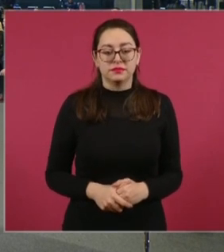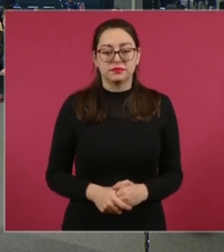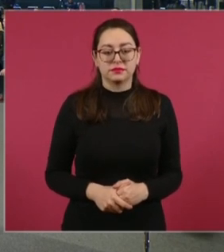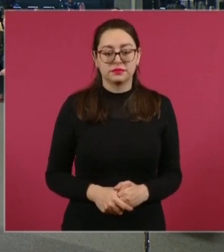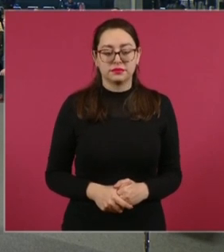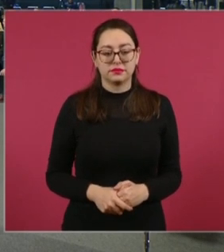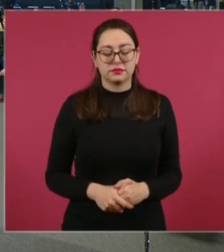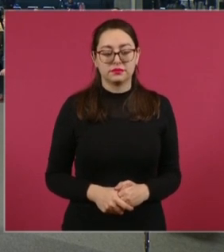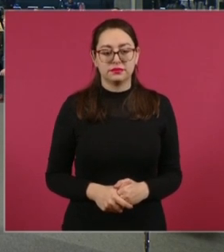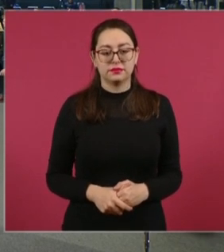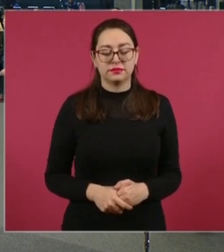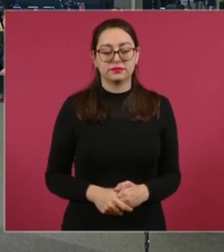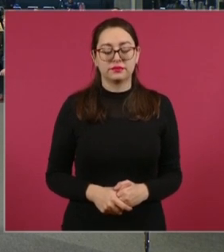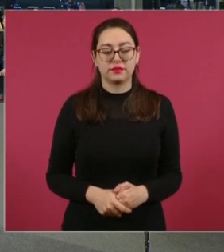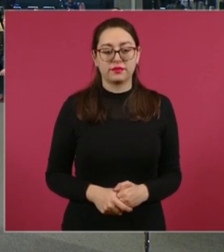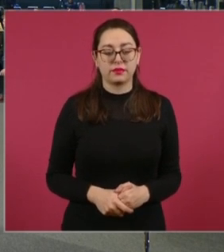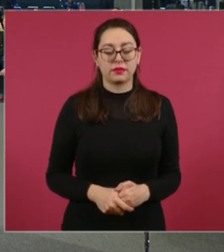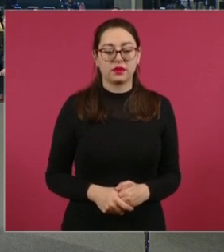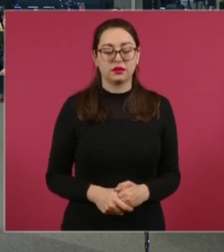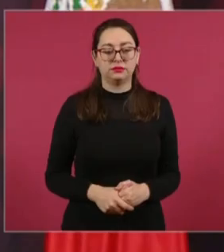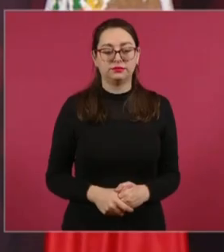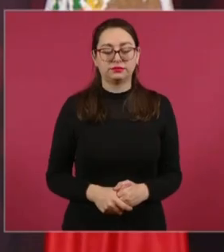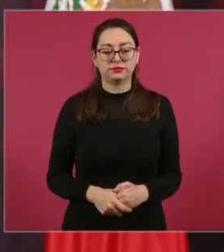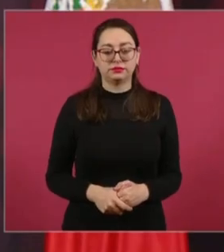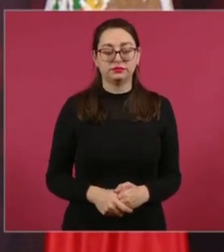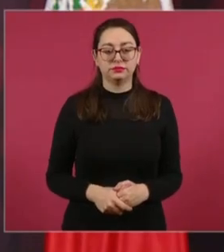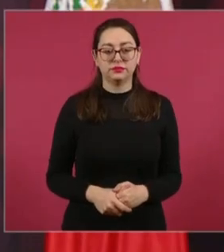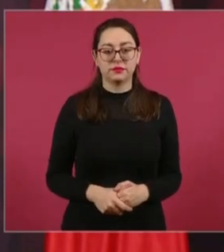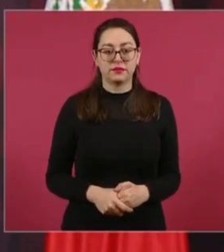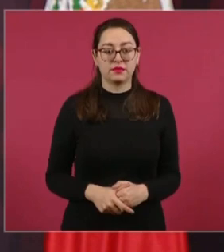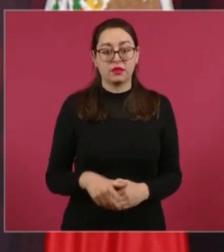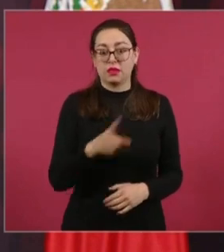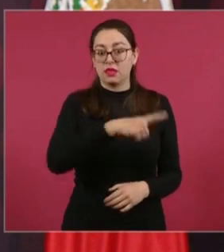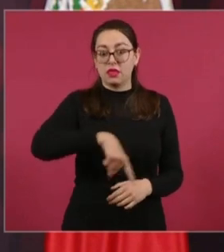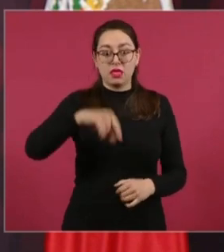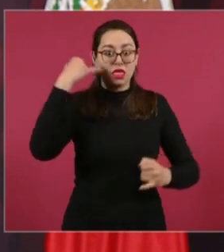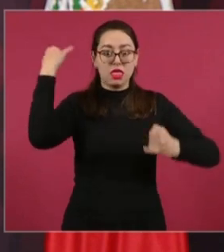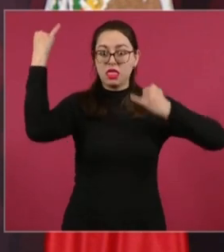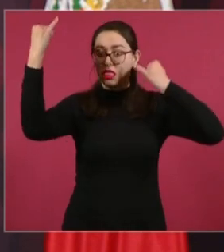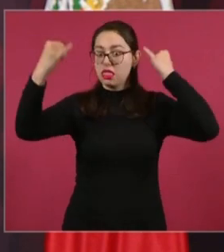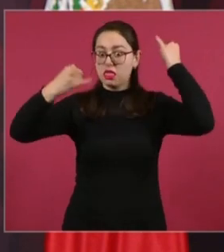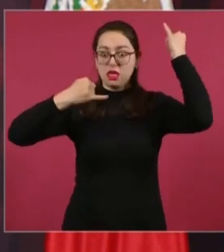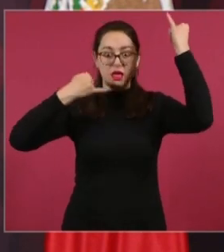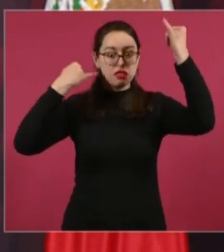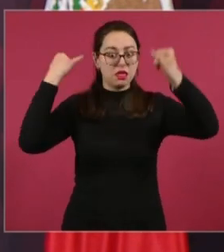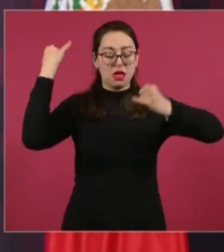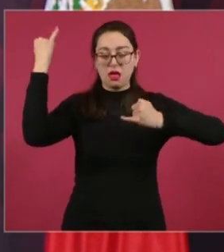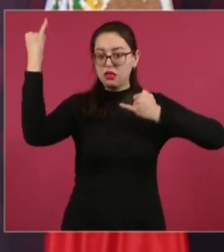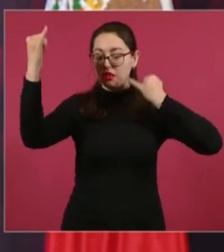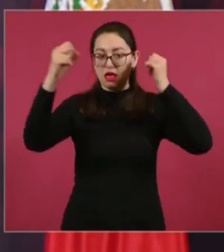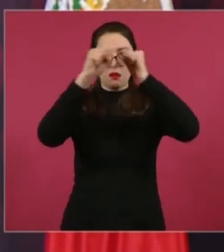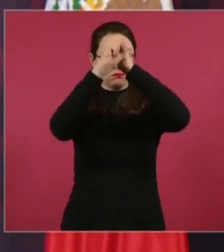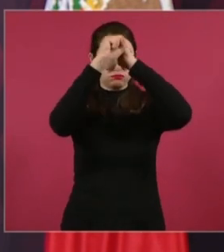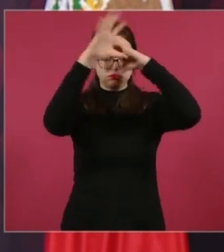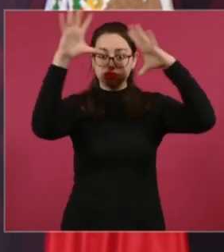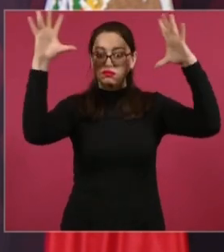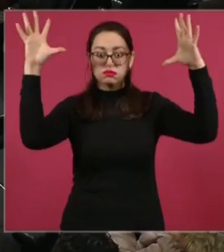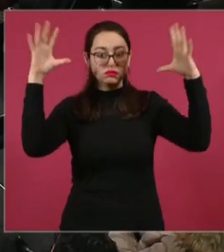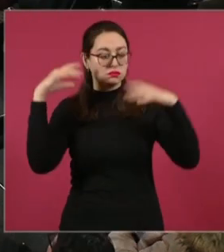ecológico. Sí, sí, no, ya a volar, o sea, a inventar.